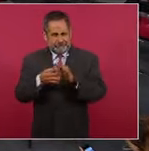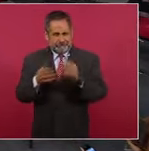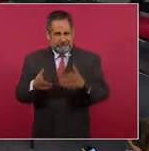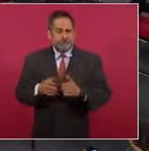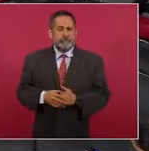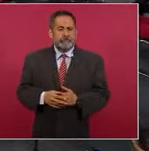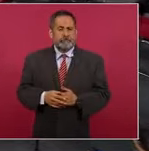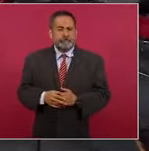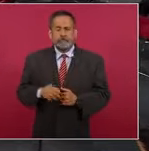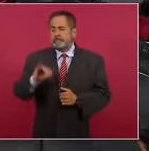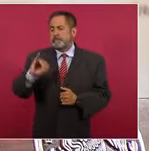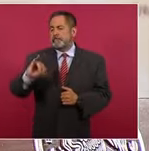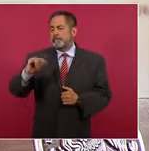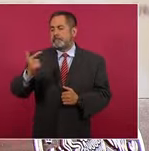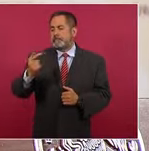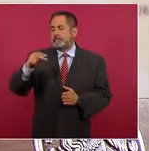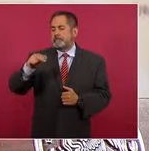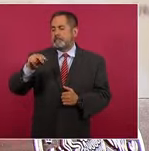Ignacio Ramírez.